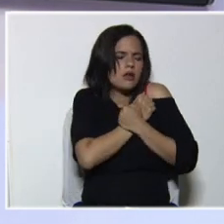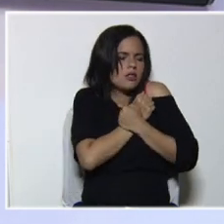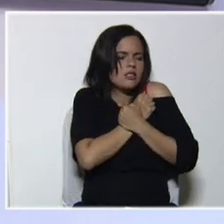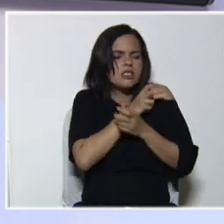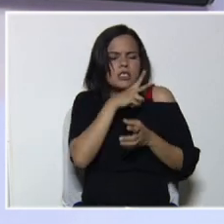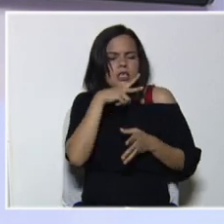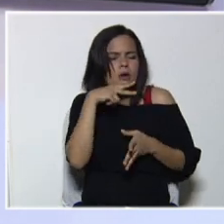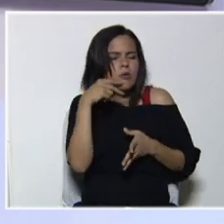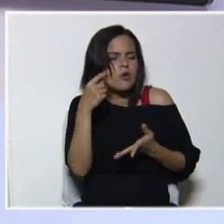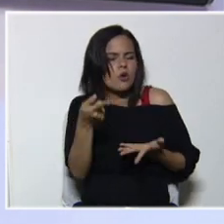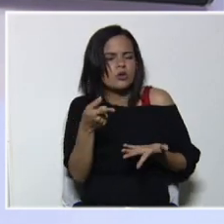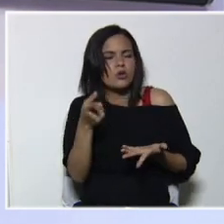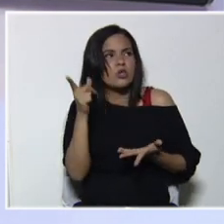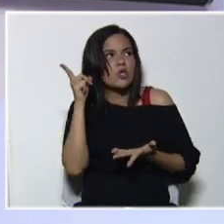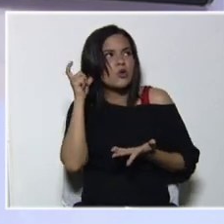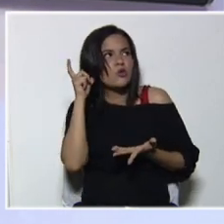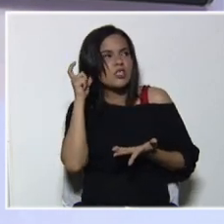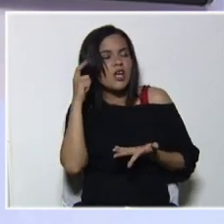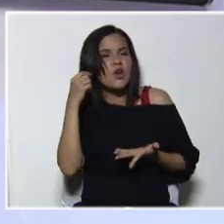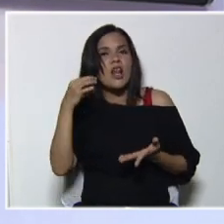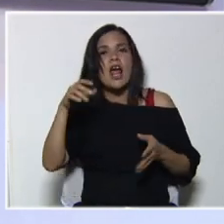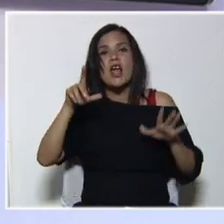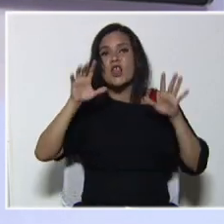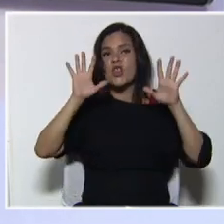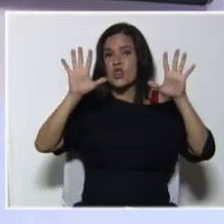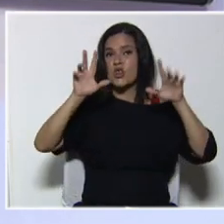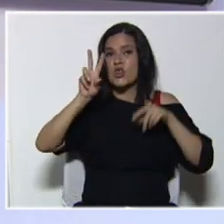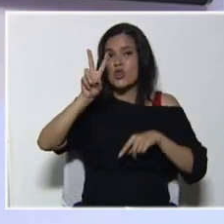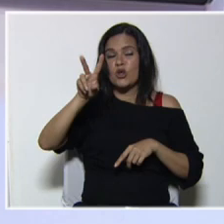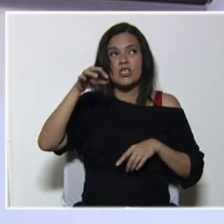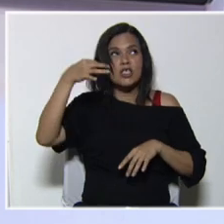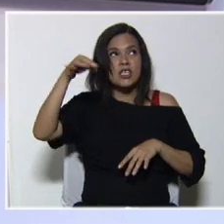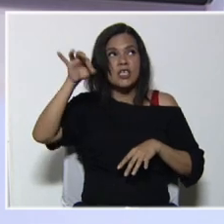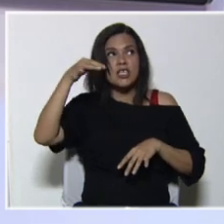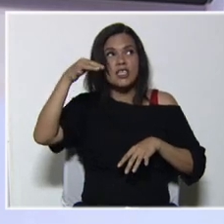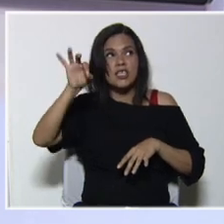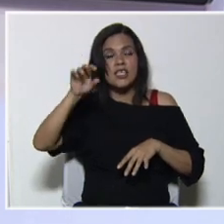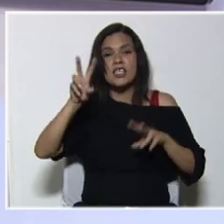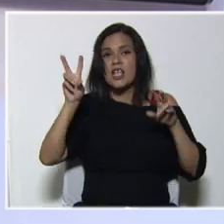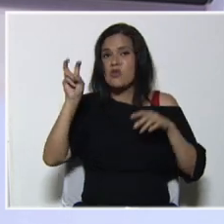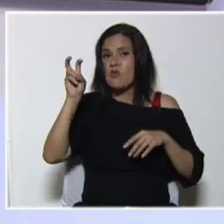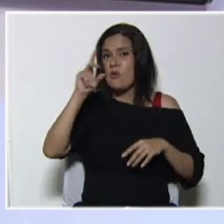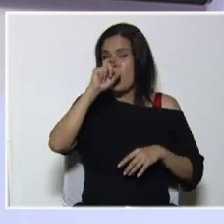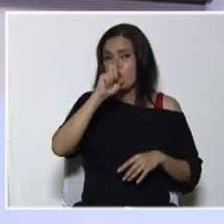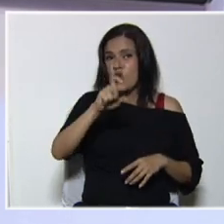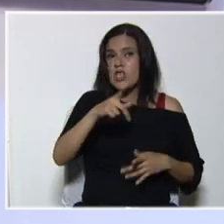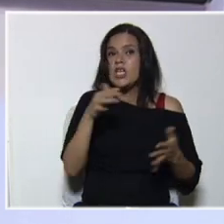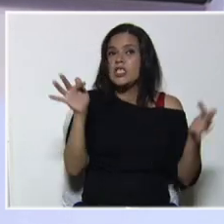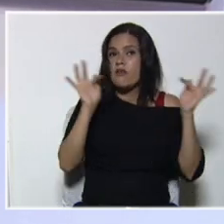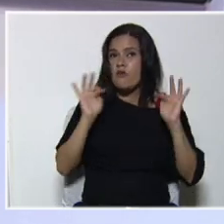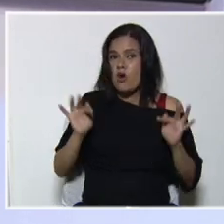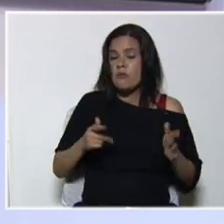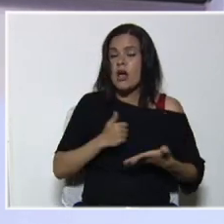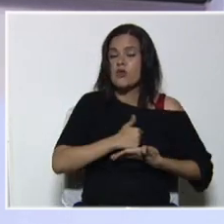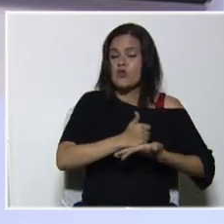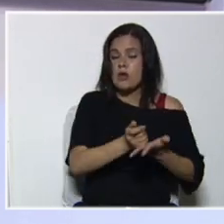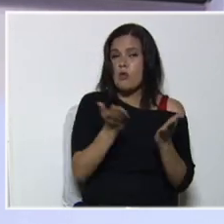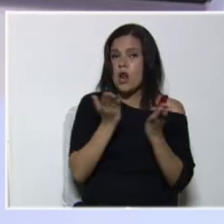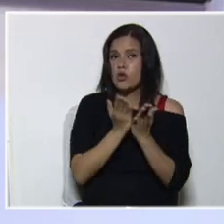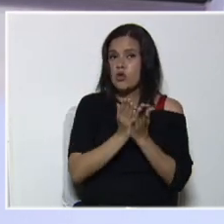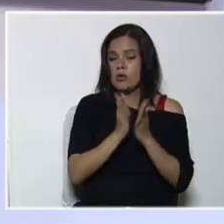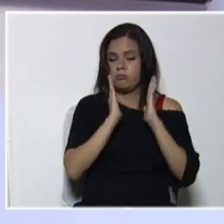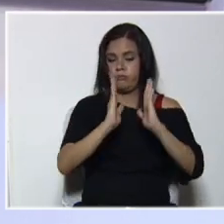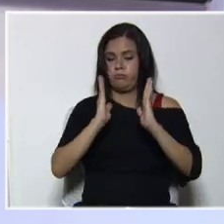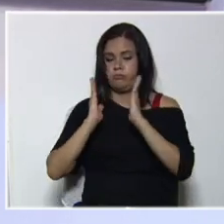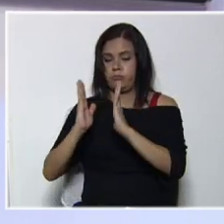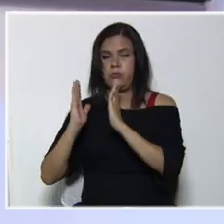las 12 campanadas del nuevo año? Y de esa manera le vamos permitiendo al estudiante organizar las ideas